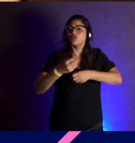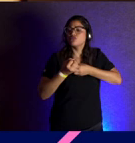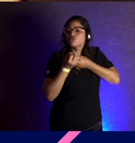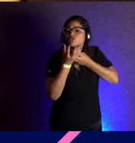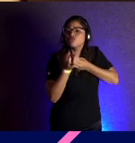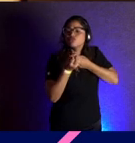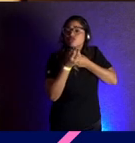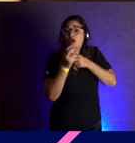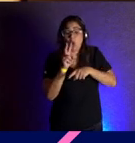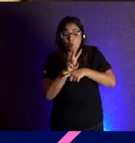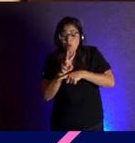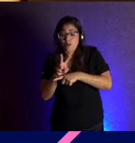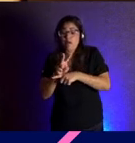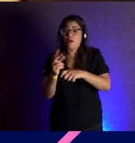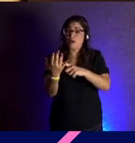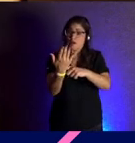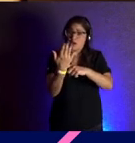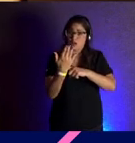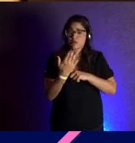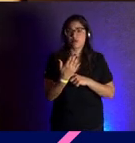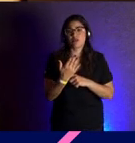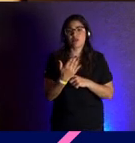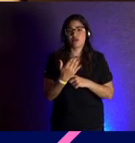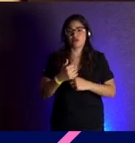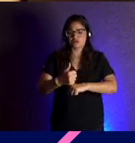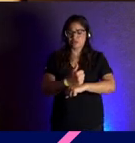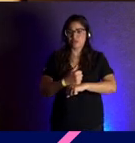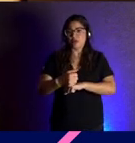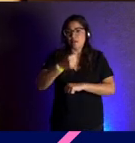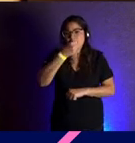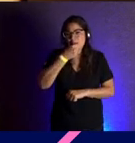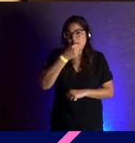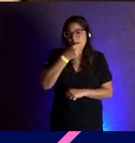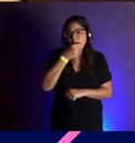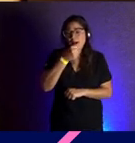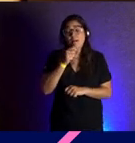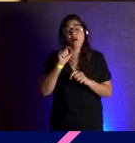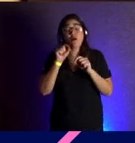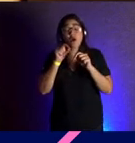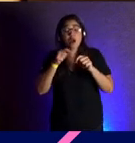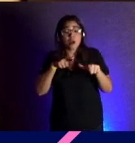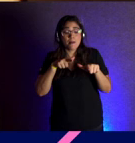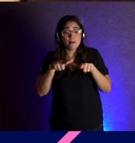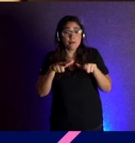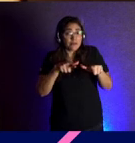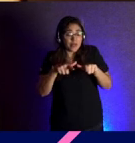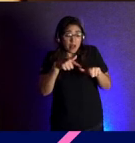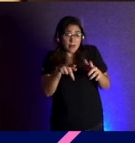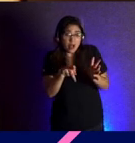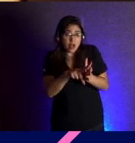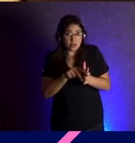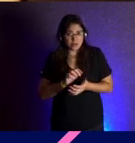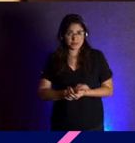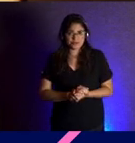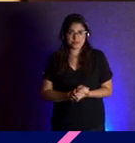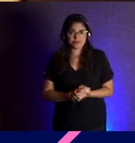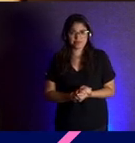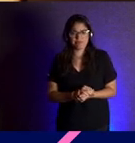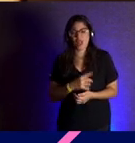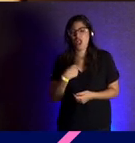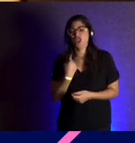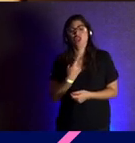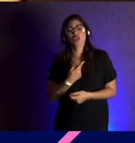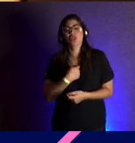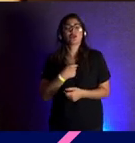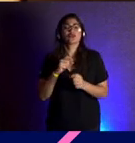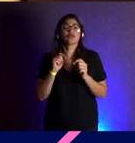que el periodismo es un servicio público. ¿Para qué estamos haciendo todo esto? Yo veo una base de datos y me emociono.